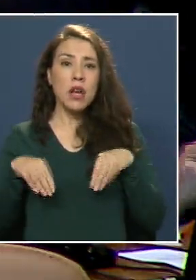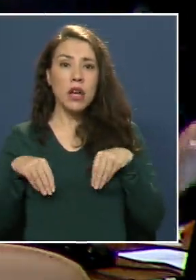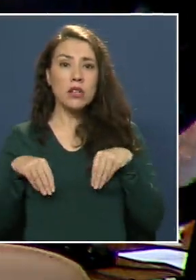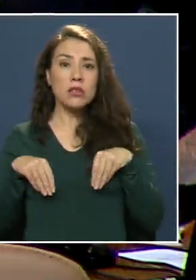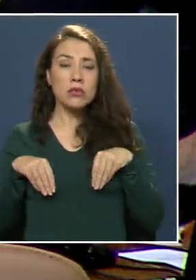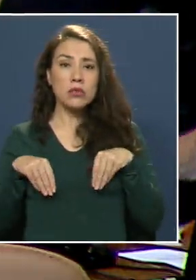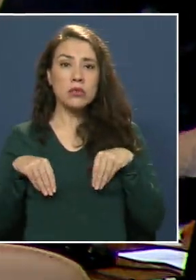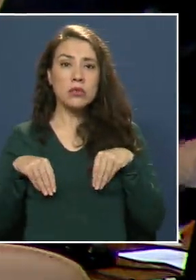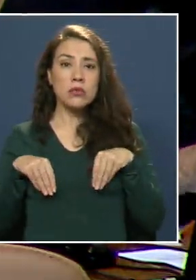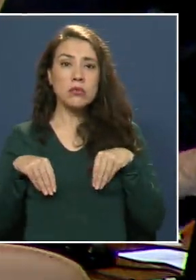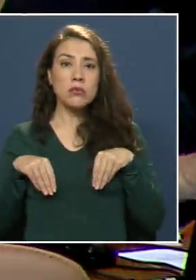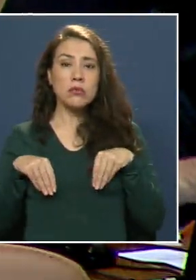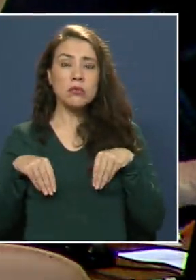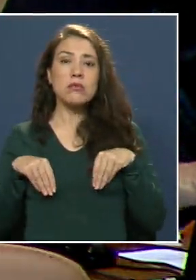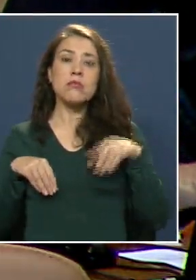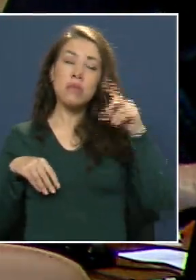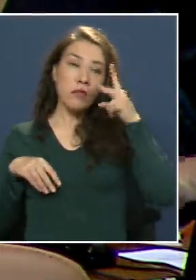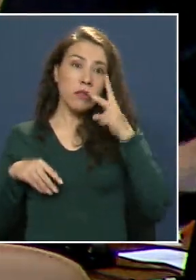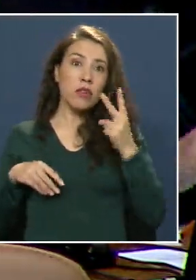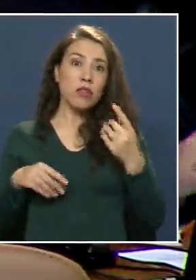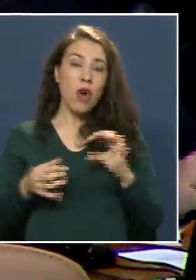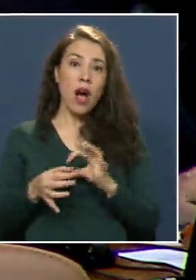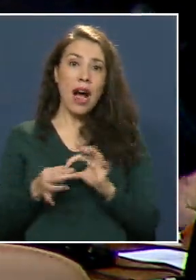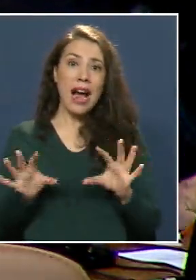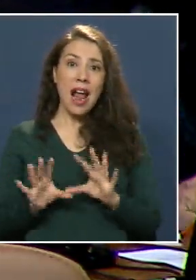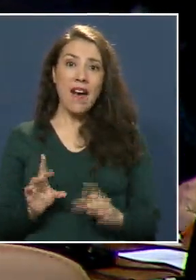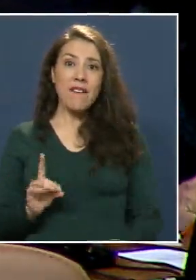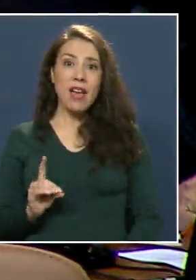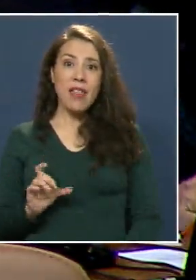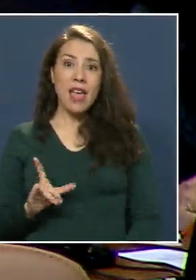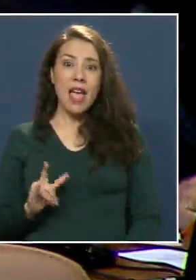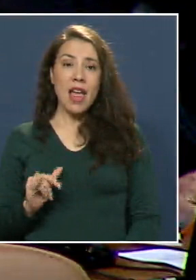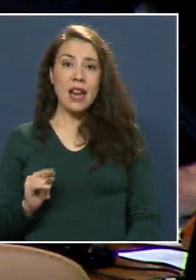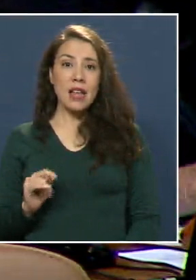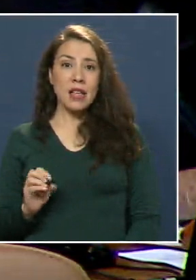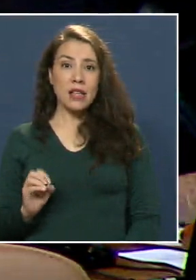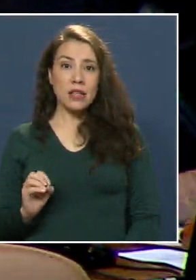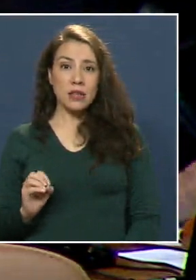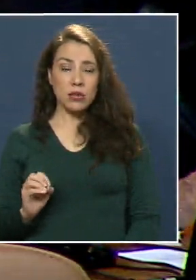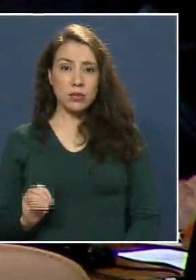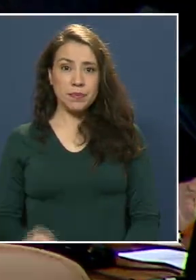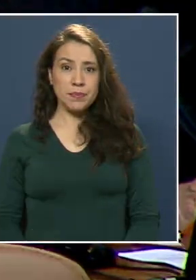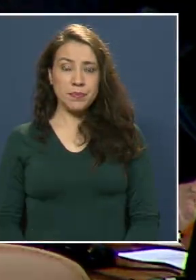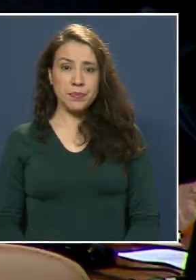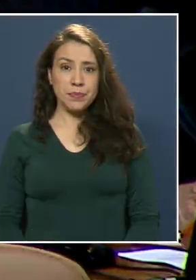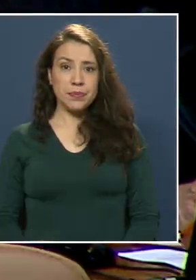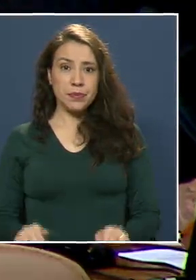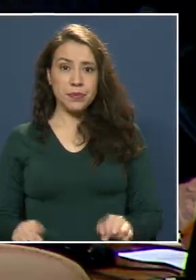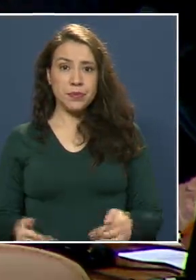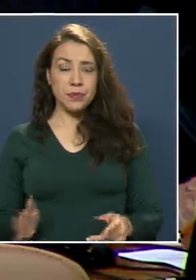más aún teniendo presente la gravedad de los delitos de los que estamos hablando. Hoy la